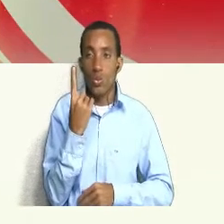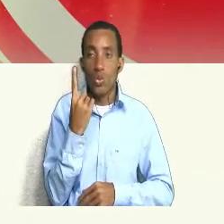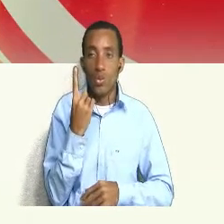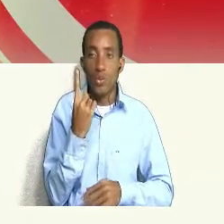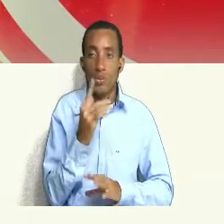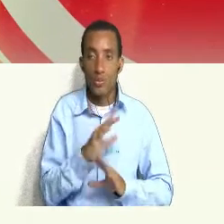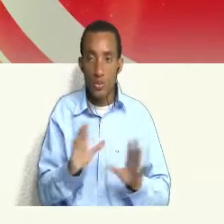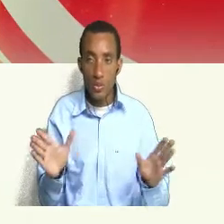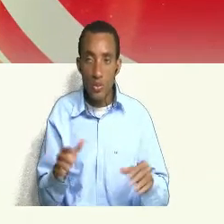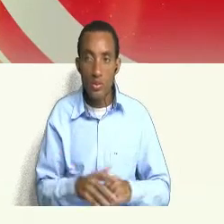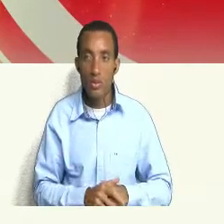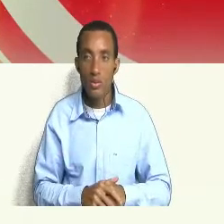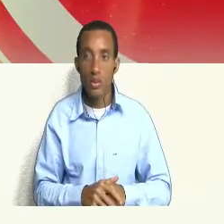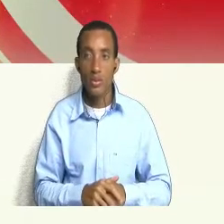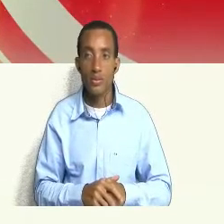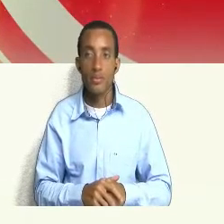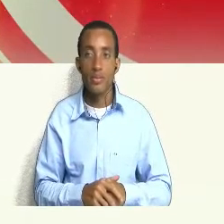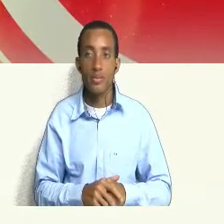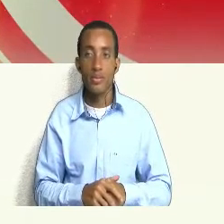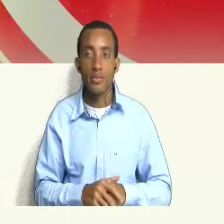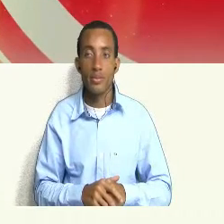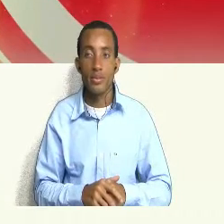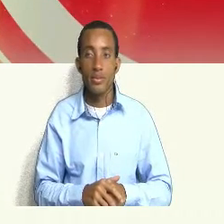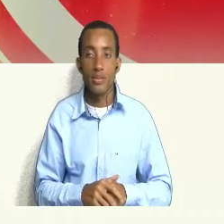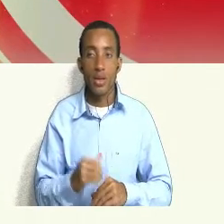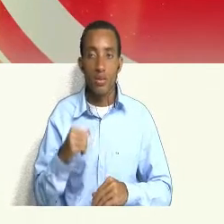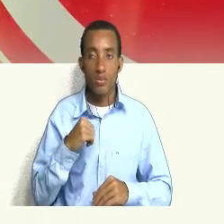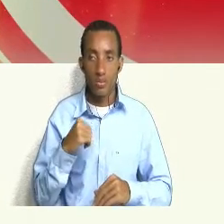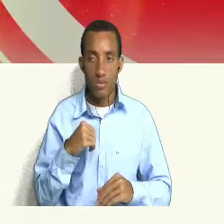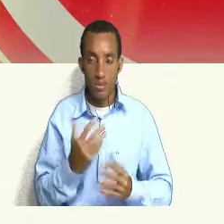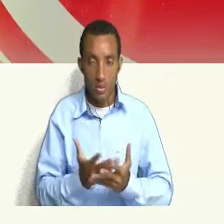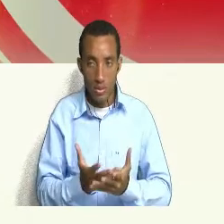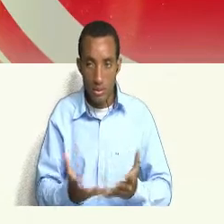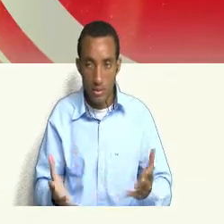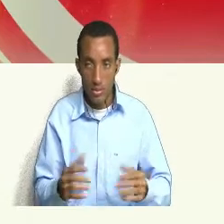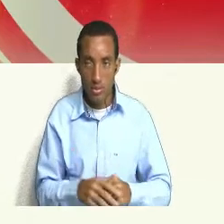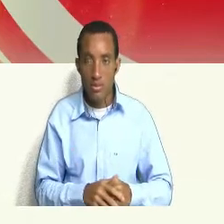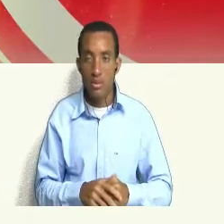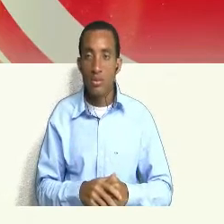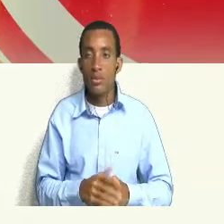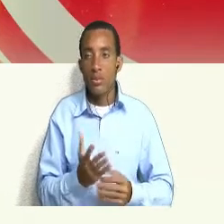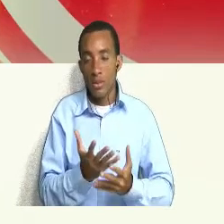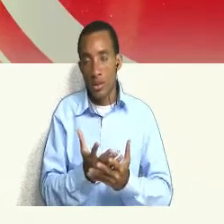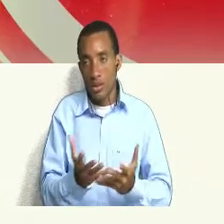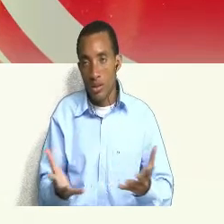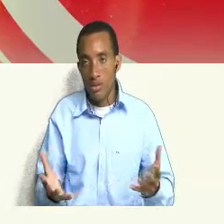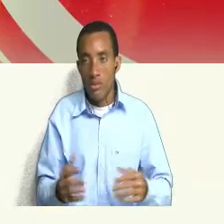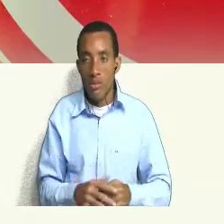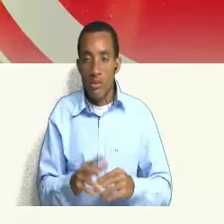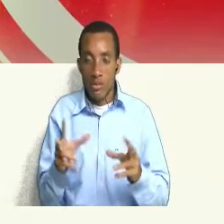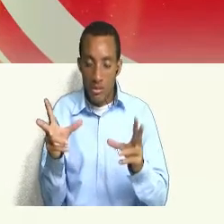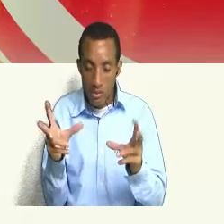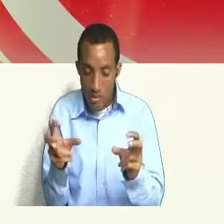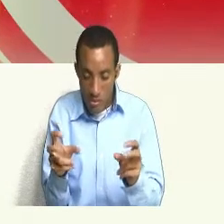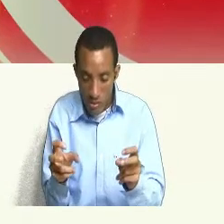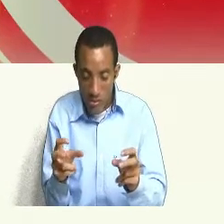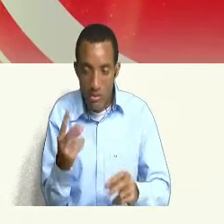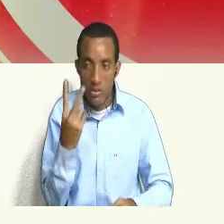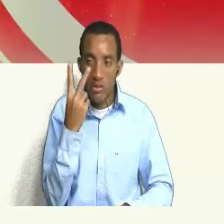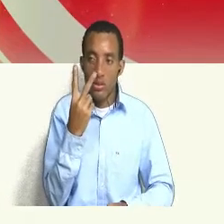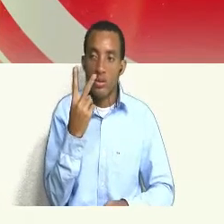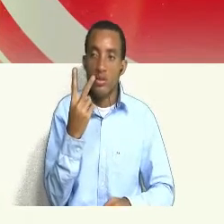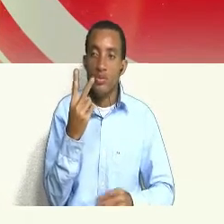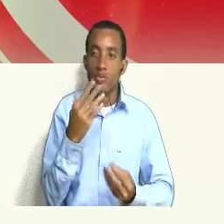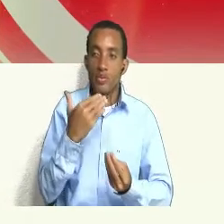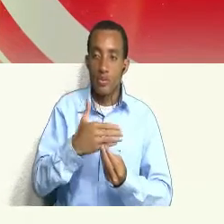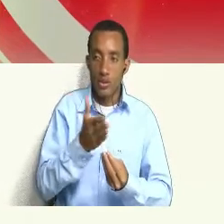plato teniendo pequeñas proporciones aquí van a ver más cantidades van a ver los langostinos van a ver más tomates van a ver queso